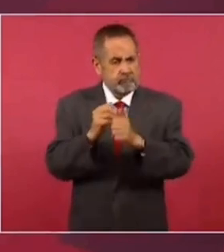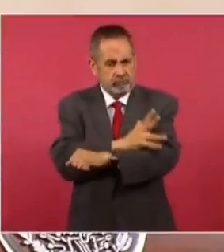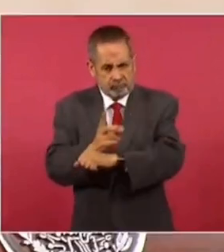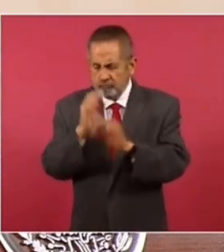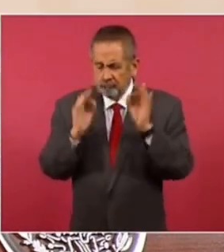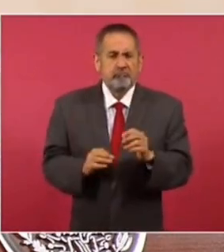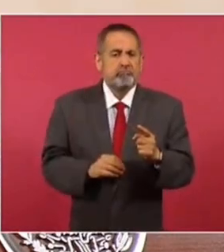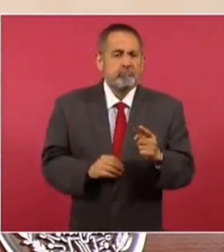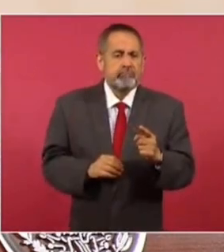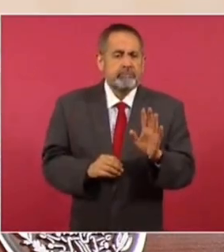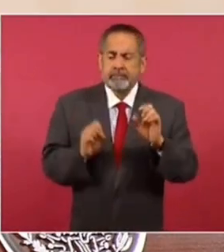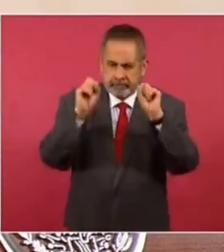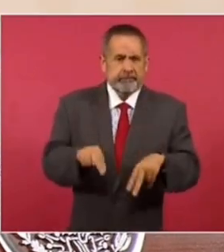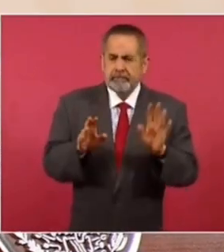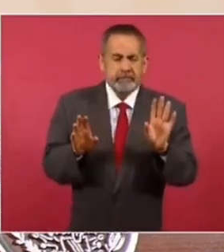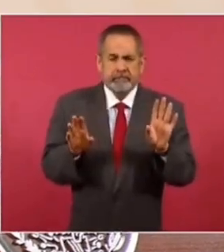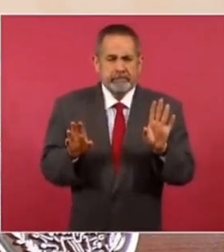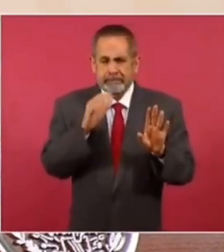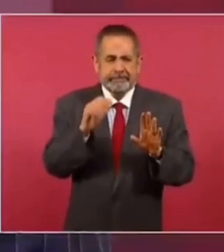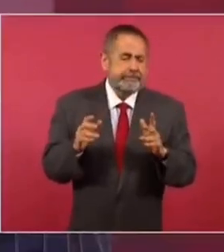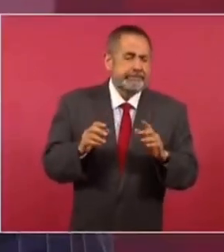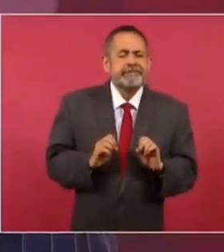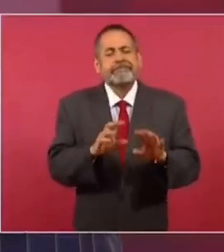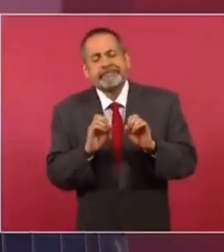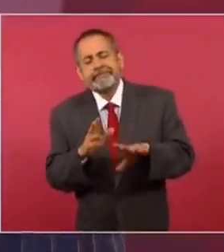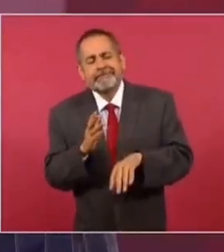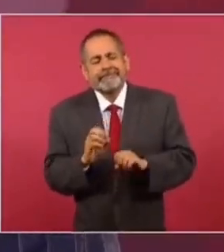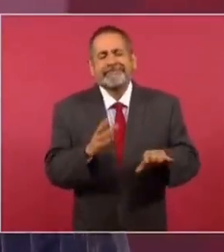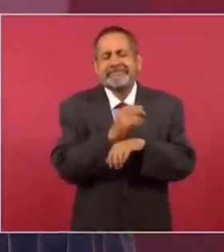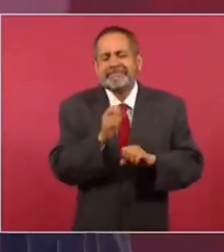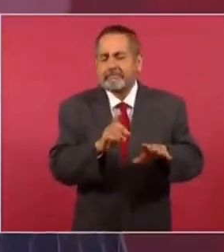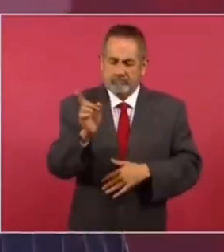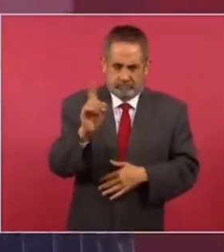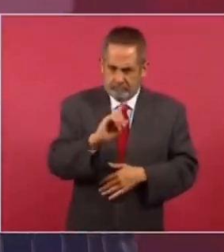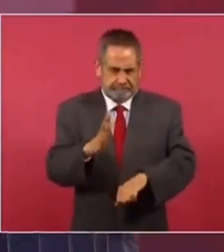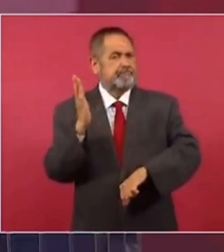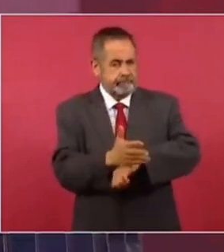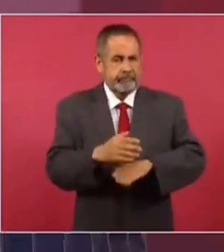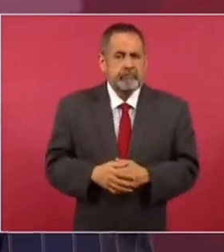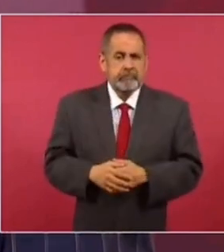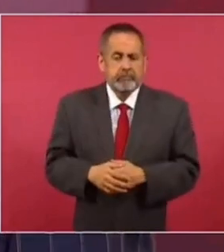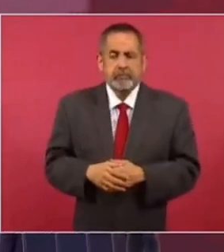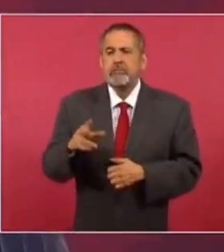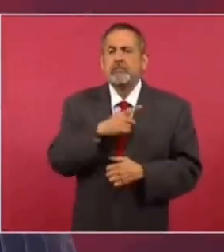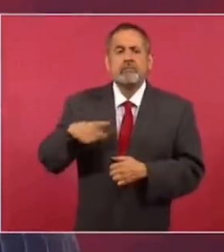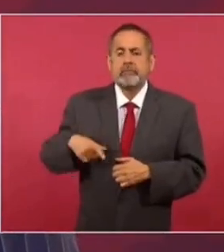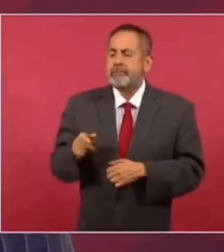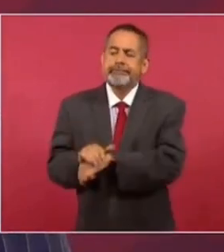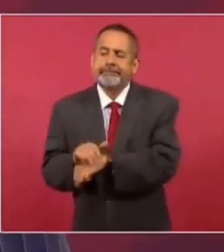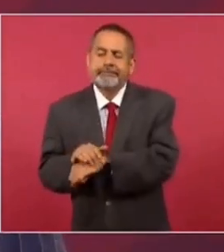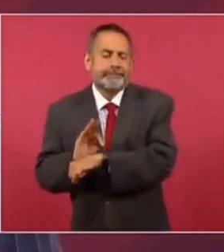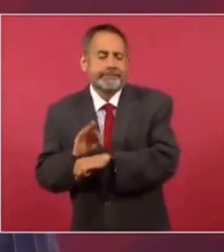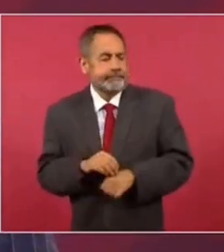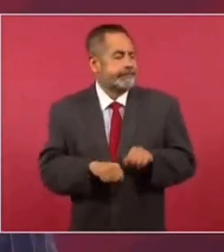honesta y sin permitir la impunidad. Es decir, gobernar sin amiguismo,